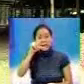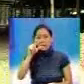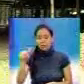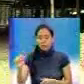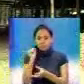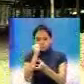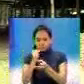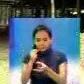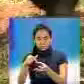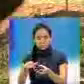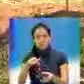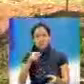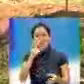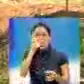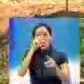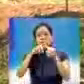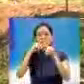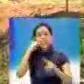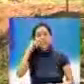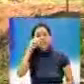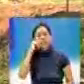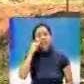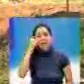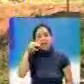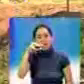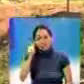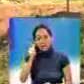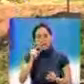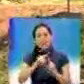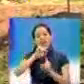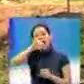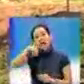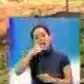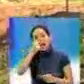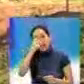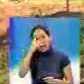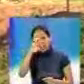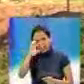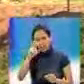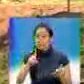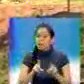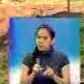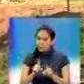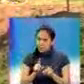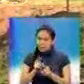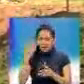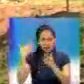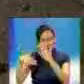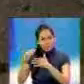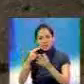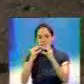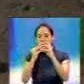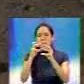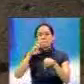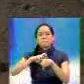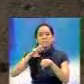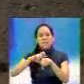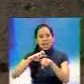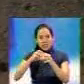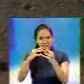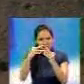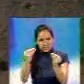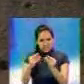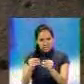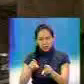de Jade y Obsidiana. Otro de los comercios que pasaba por Takalik Abaj era la sal. Uno de los